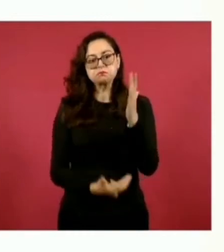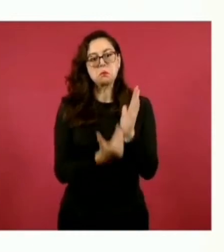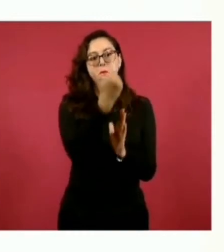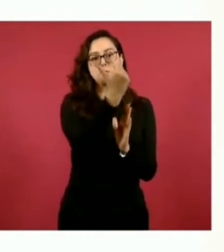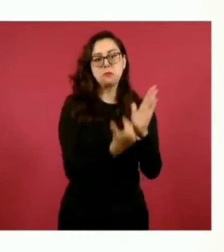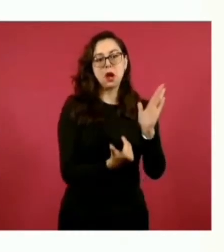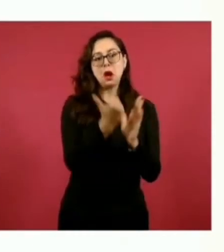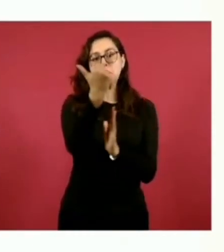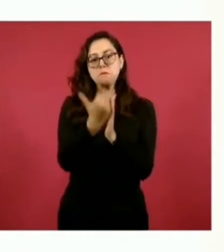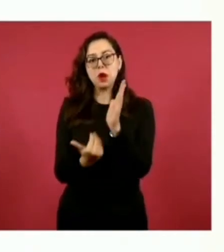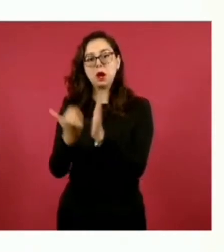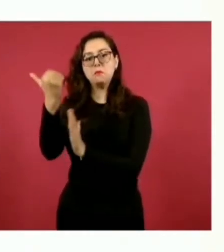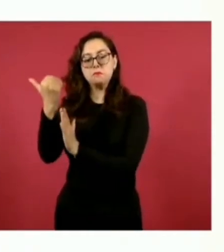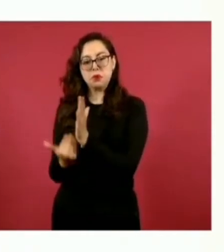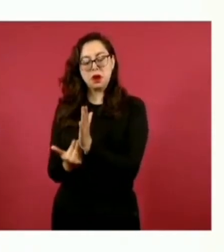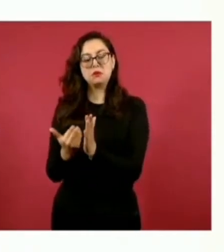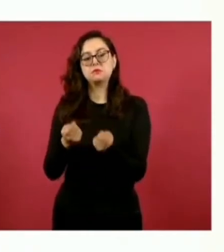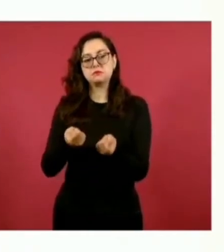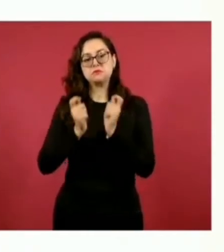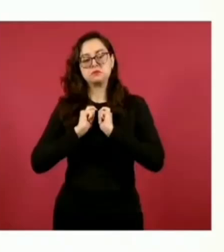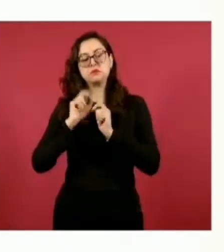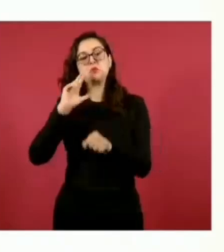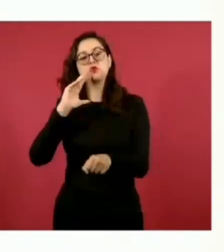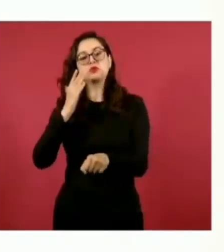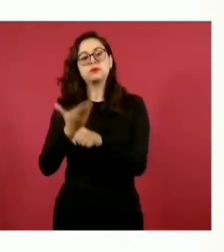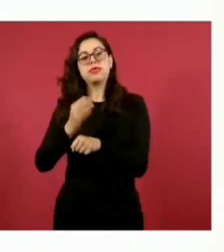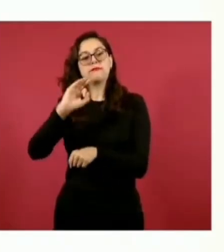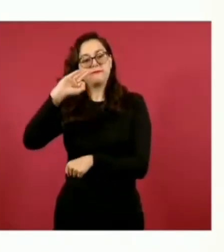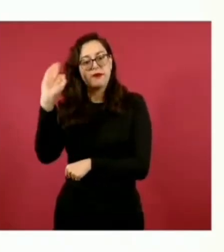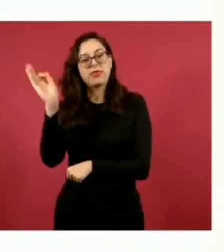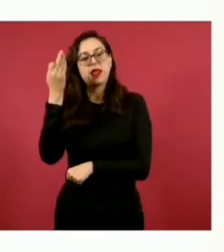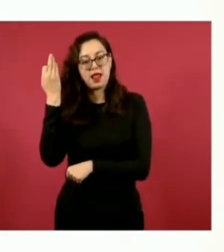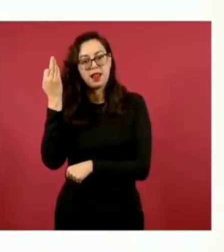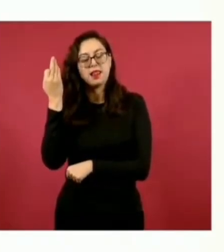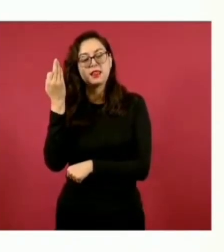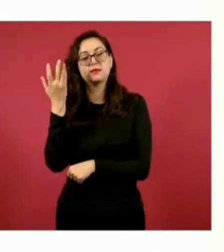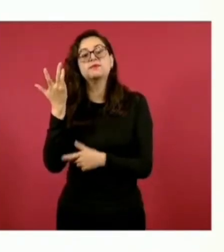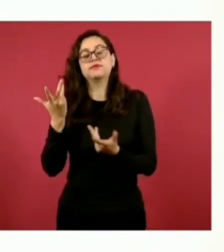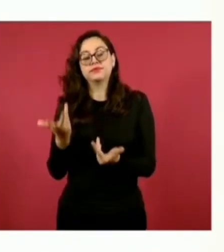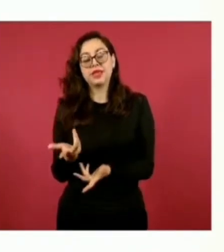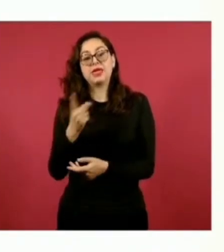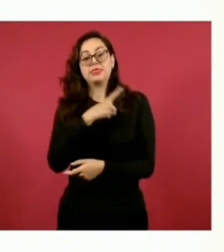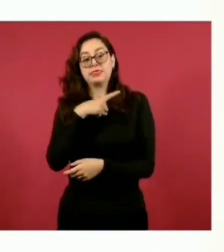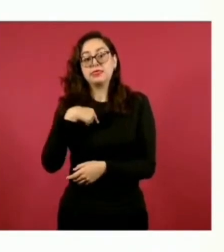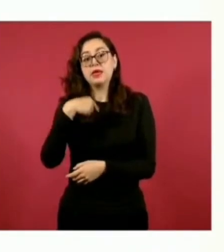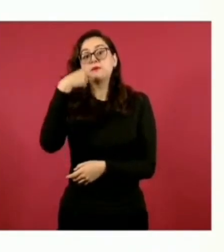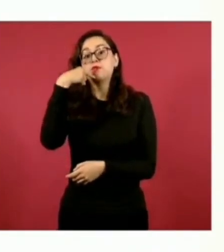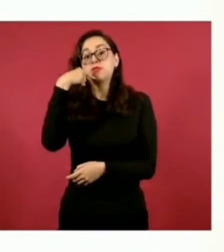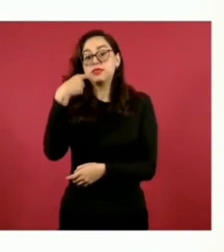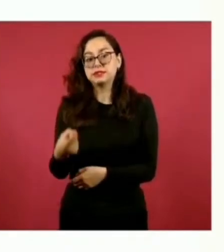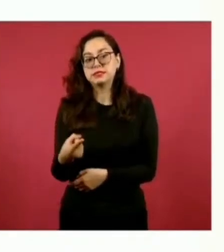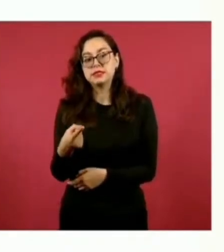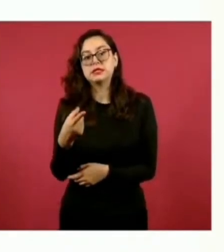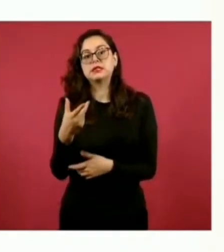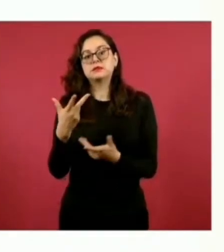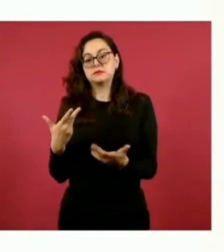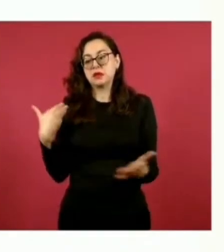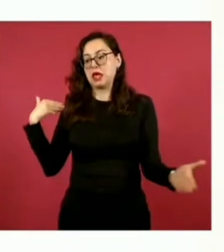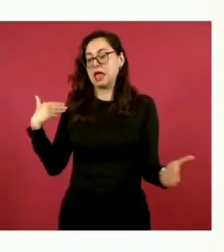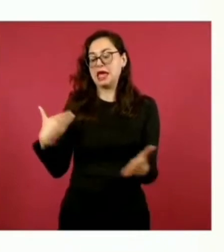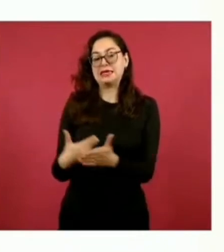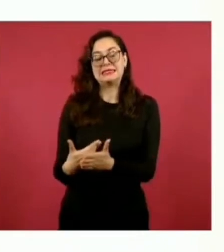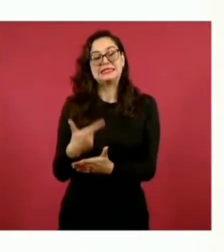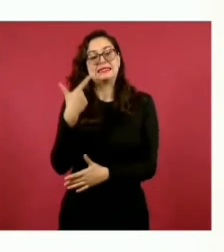delitos relacionados con el fuero federal Eh quiero recalcar que esto se refiere a los primeros 7